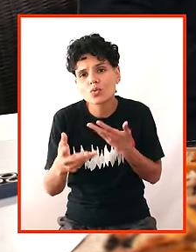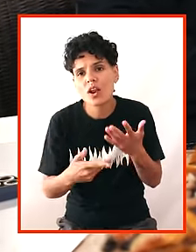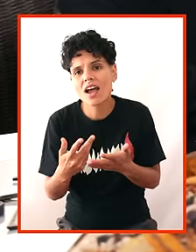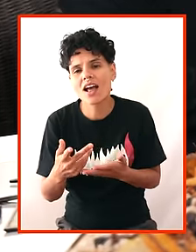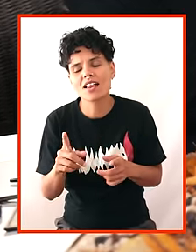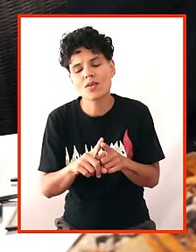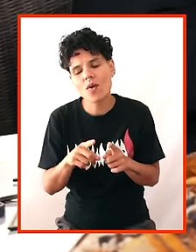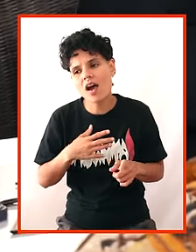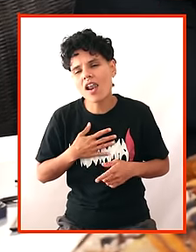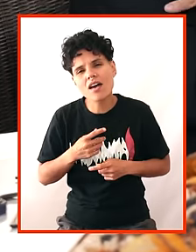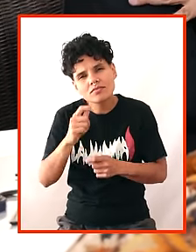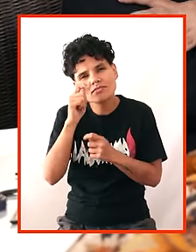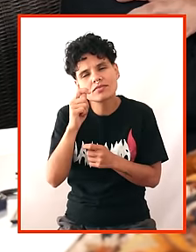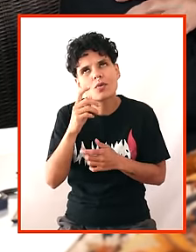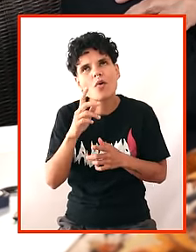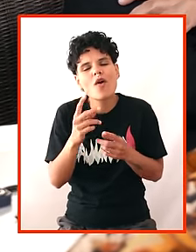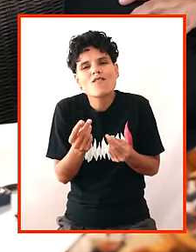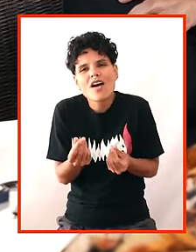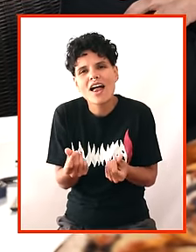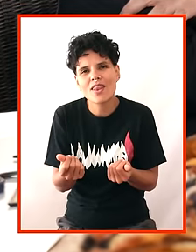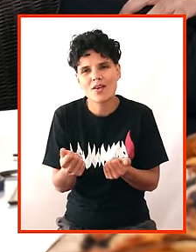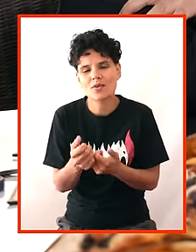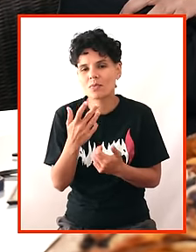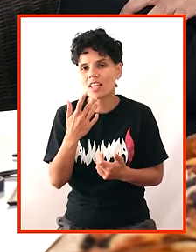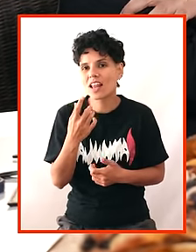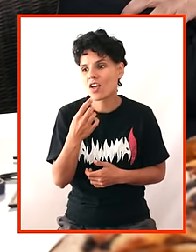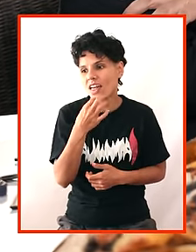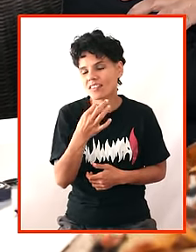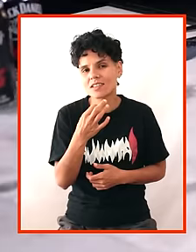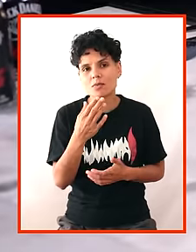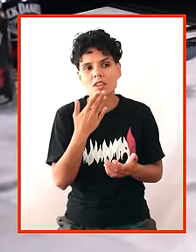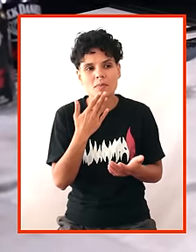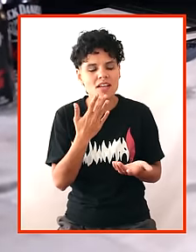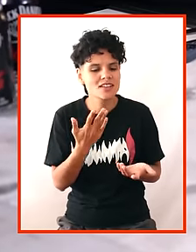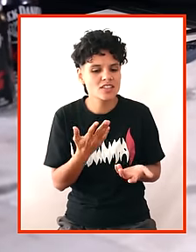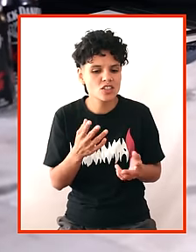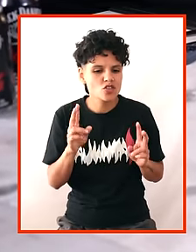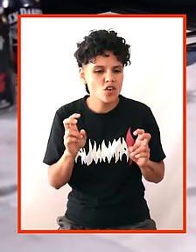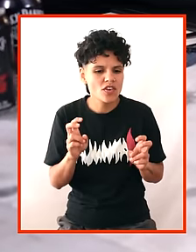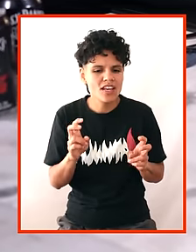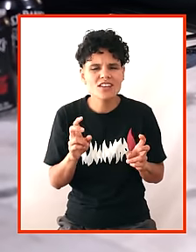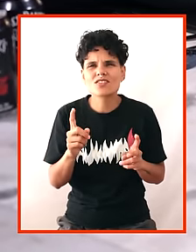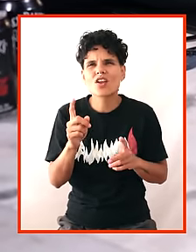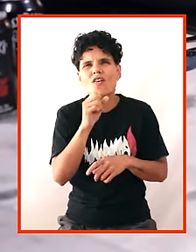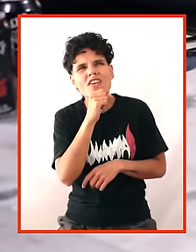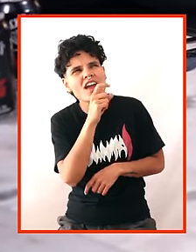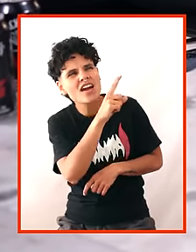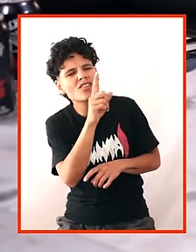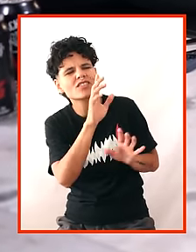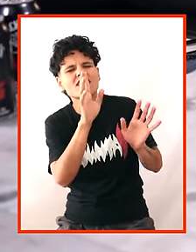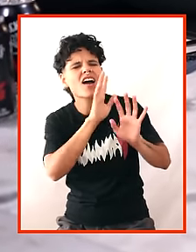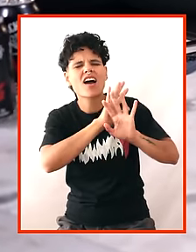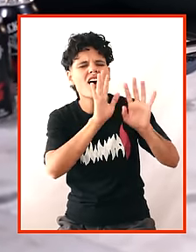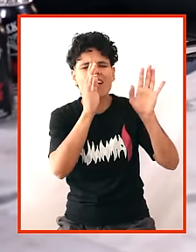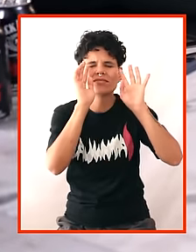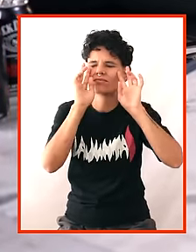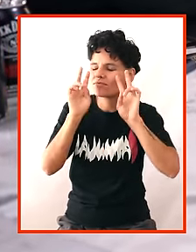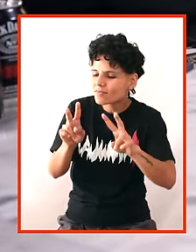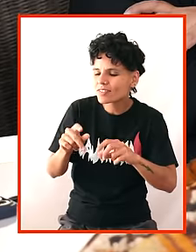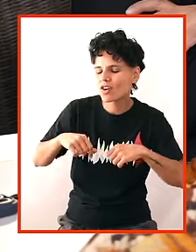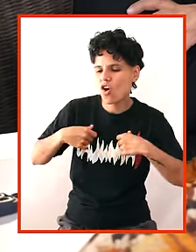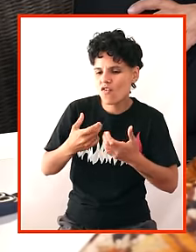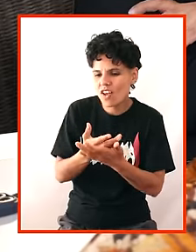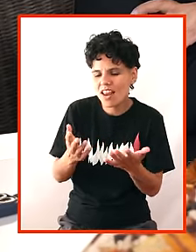que, a propósito de lo que hablamos de tener más la vista puesta como no en los más viejos, sino que en los más jóvenes, porque este tipo de cosas son como